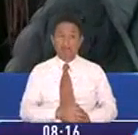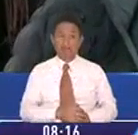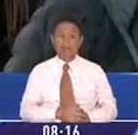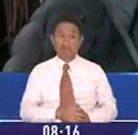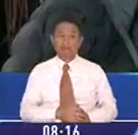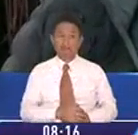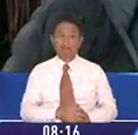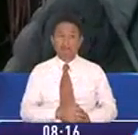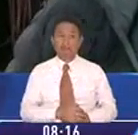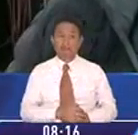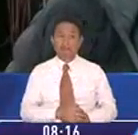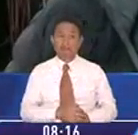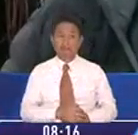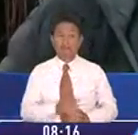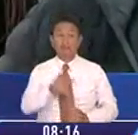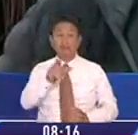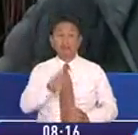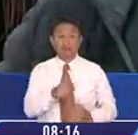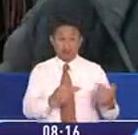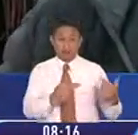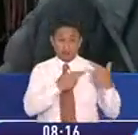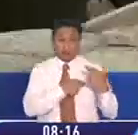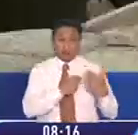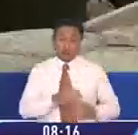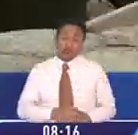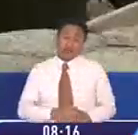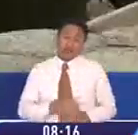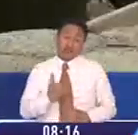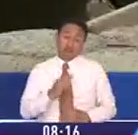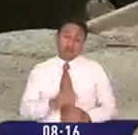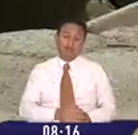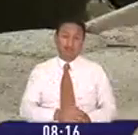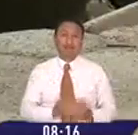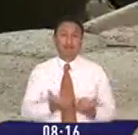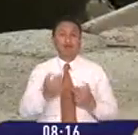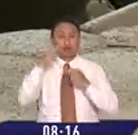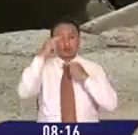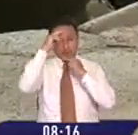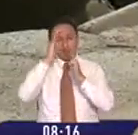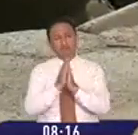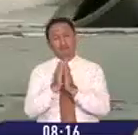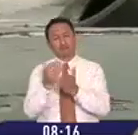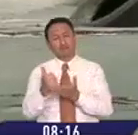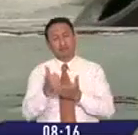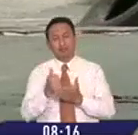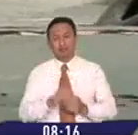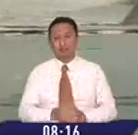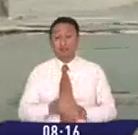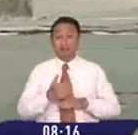la persona que tenga que hacer esto. Por ello y más acudieron a nuestro noticiero para